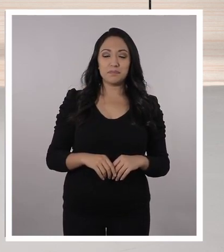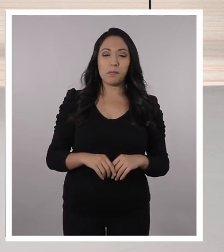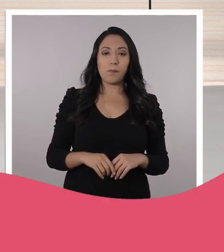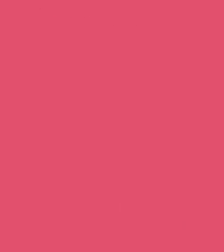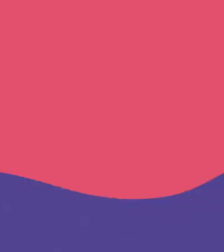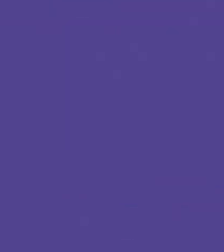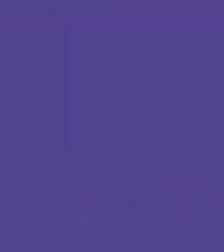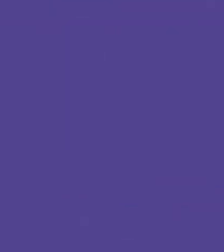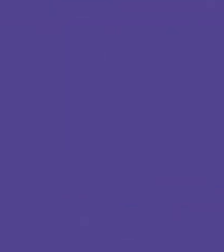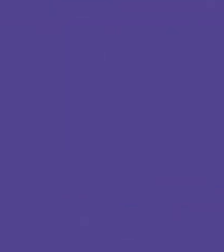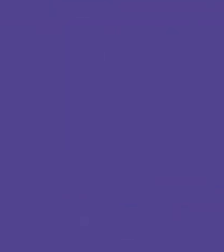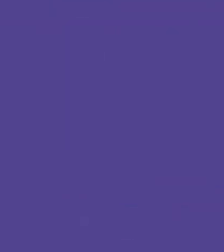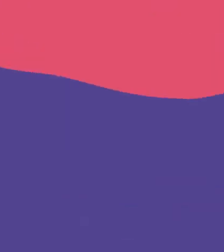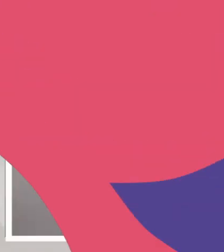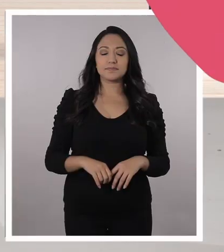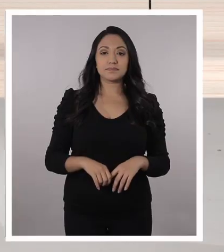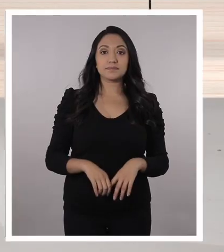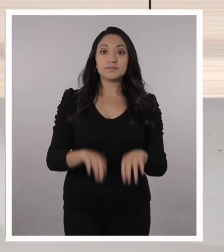cuídate.